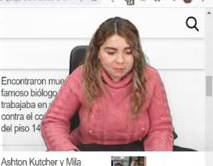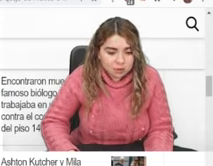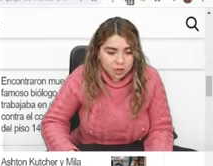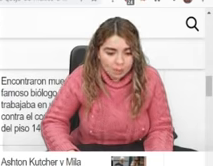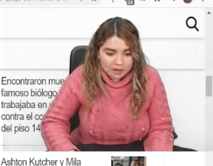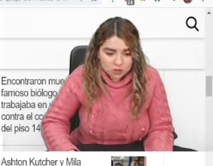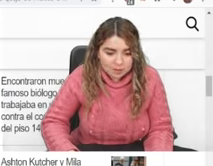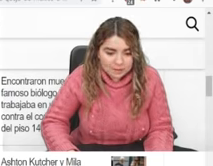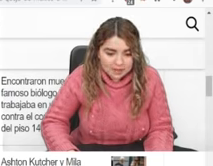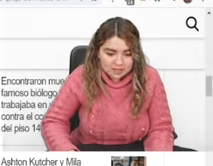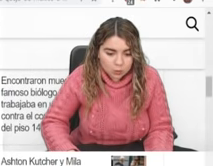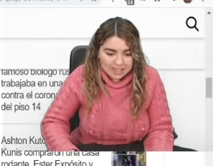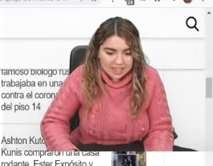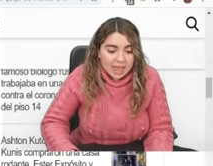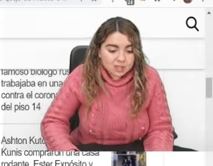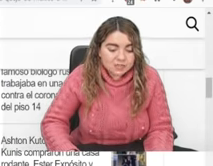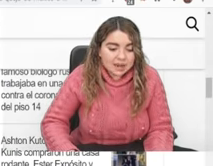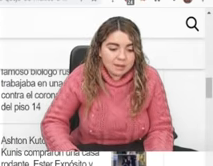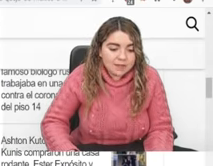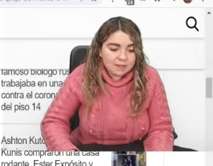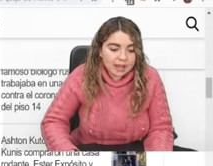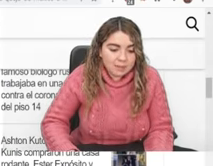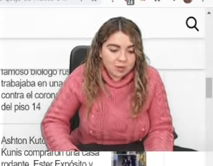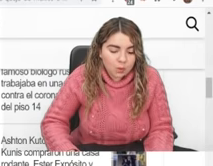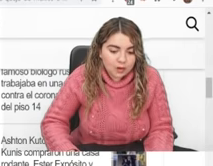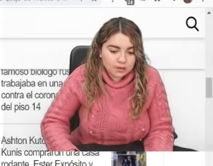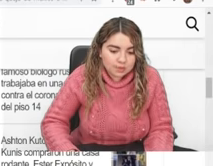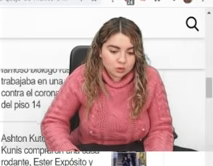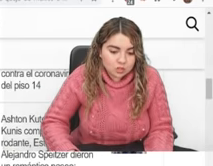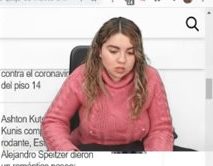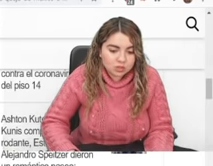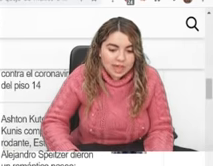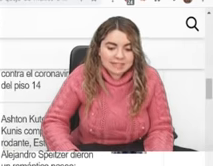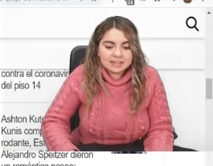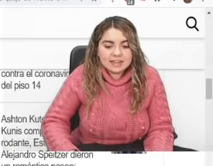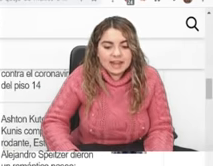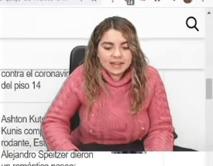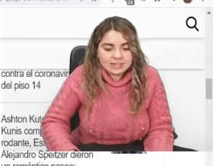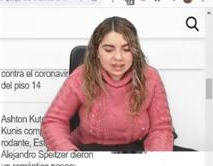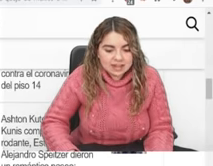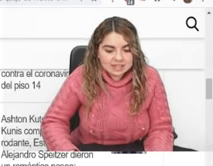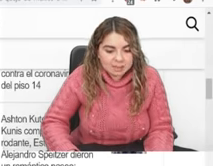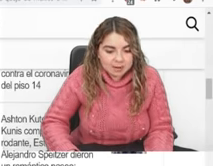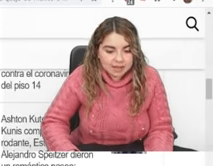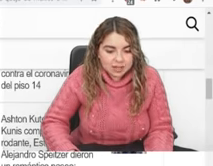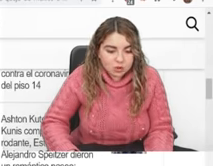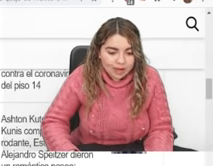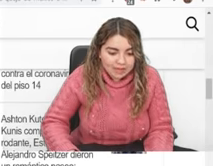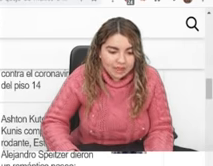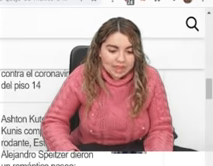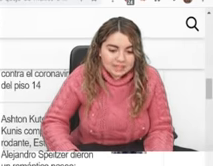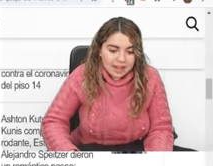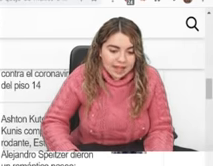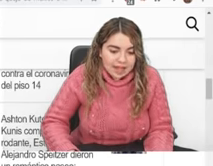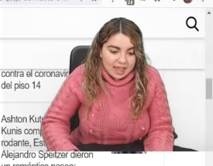en el ámbito de cooperación en materia de seguridad, especialmente ante el cambio de gobierno de Estados Unidos. Es decir, que la Cancillería se prevé que Joe